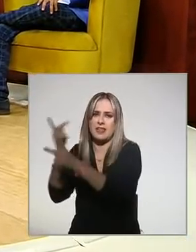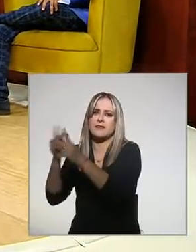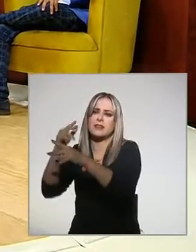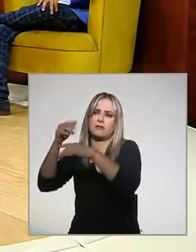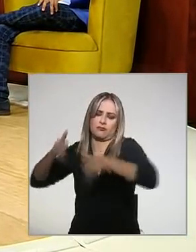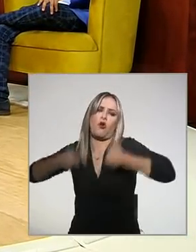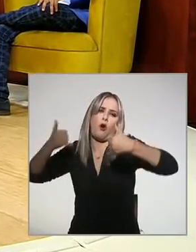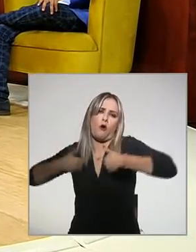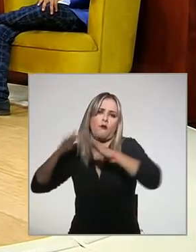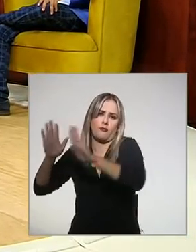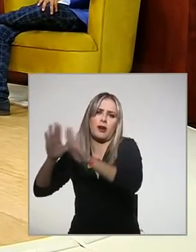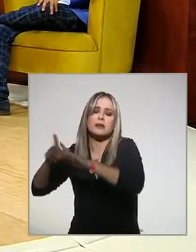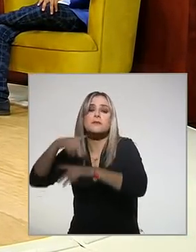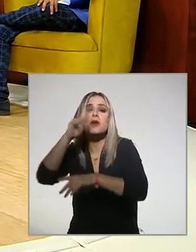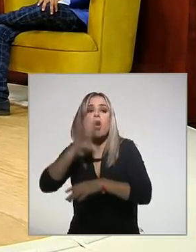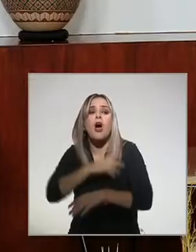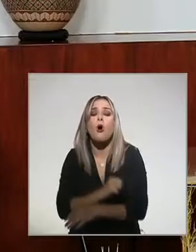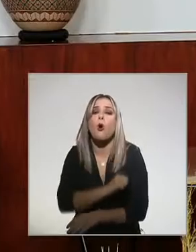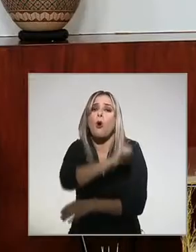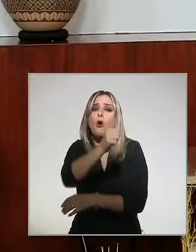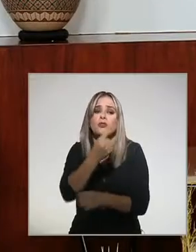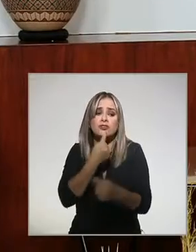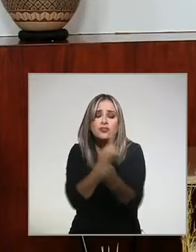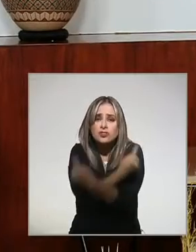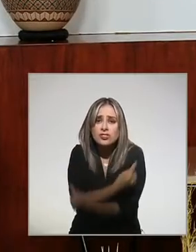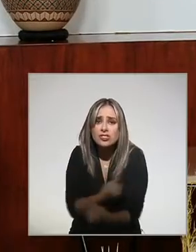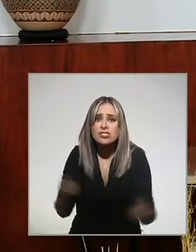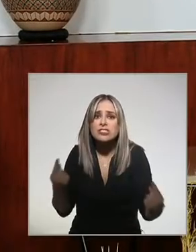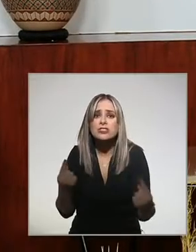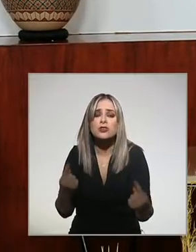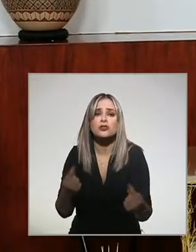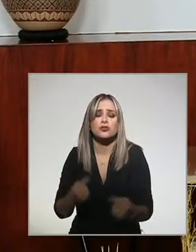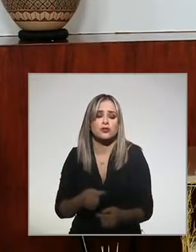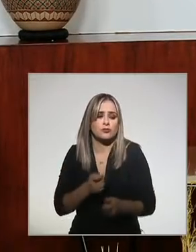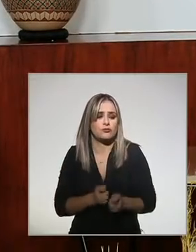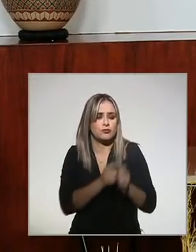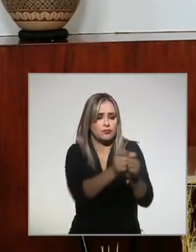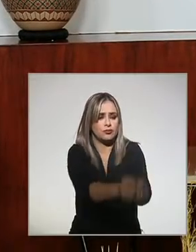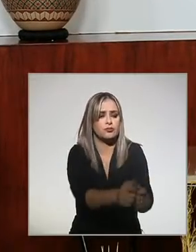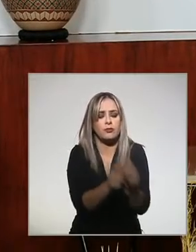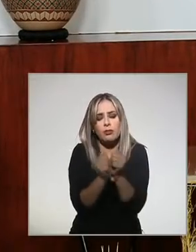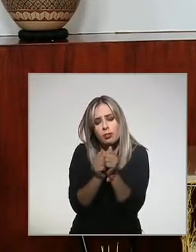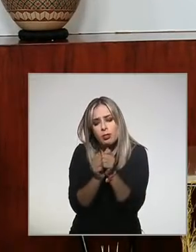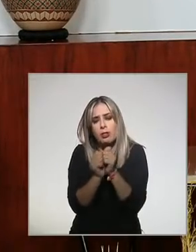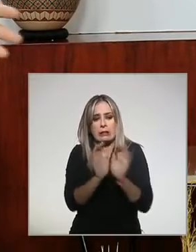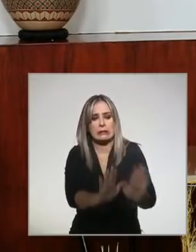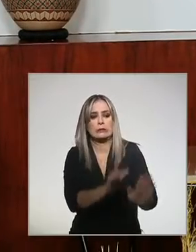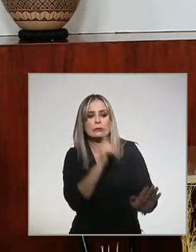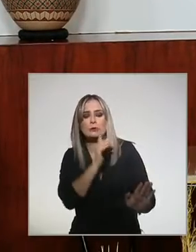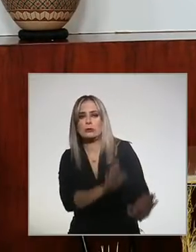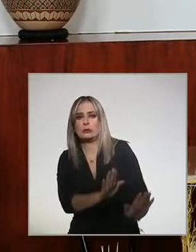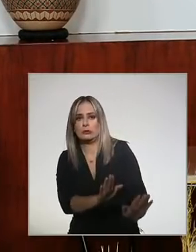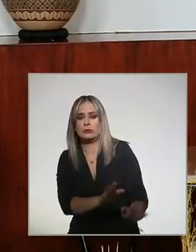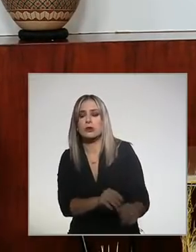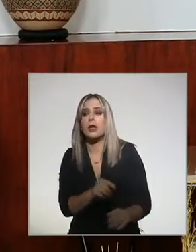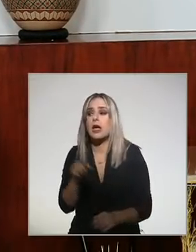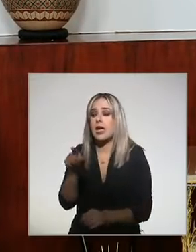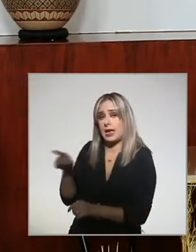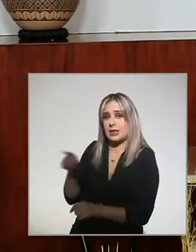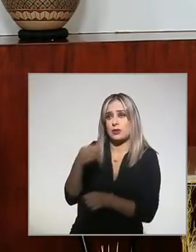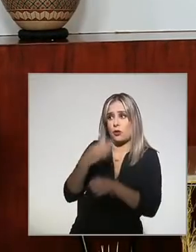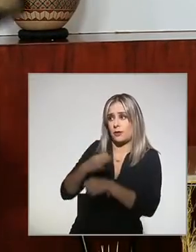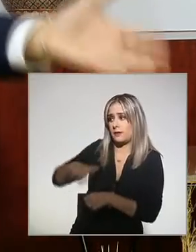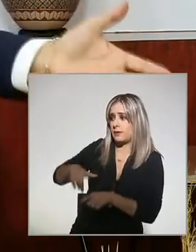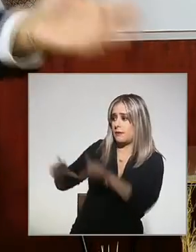Uh-huh. Estamos hablando de que ellos tomaron la iniciativa, los adolescentes que manifestaron su opinión, tomaron la